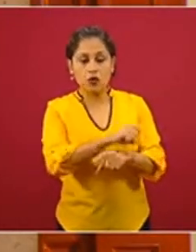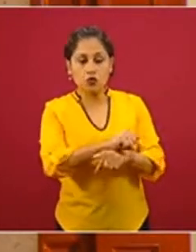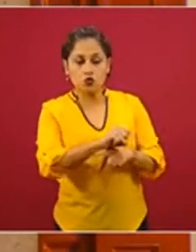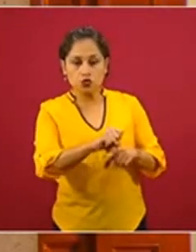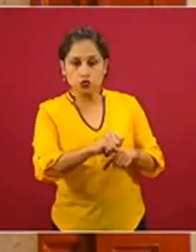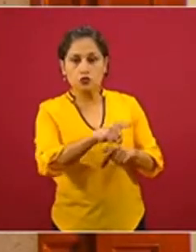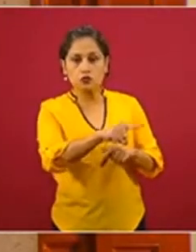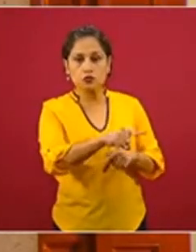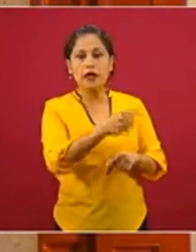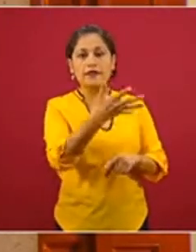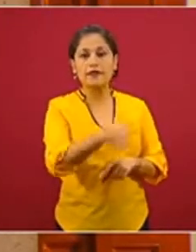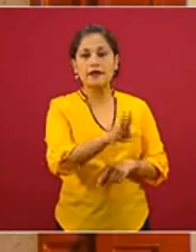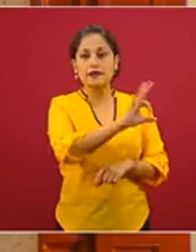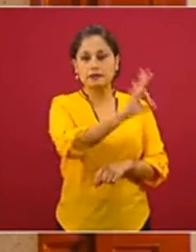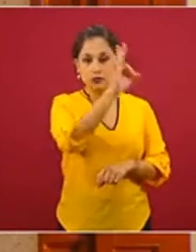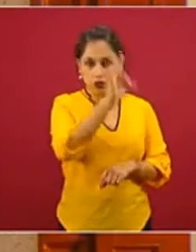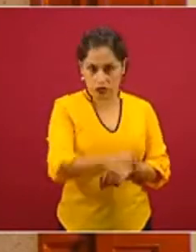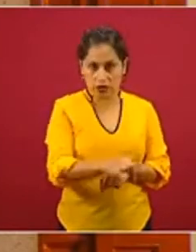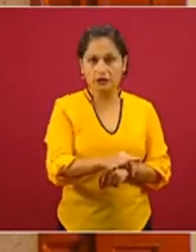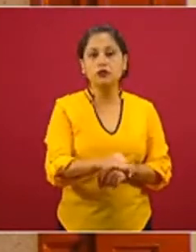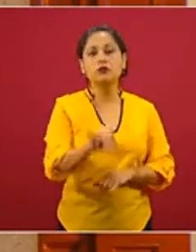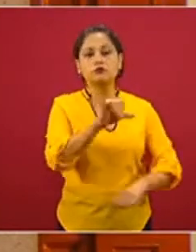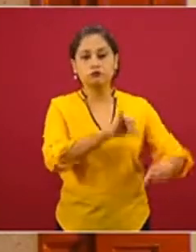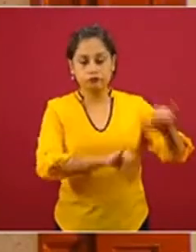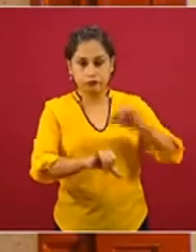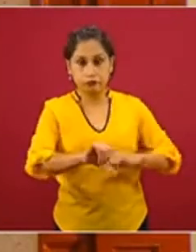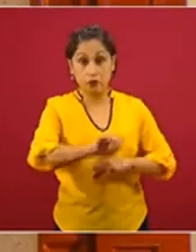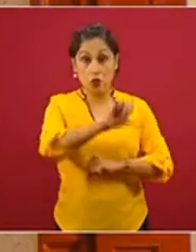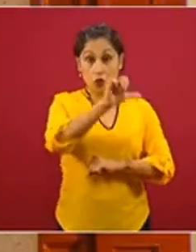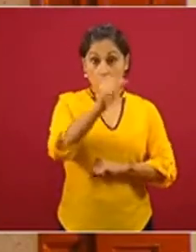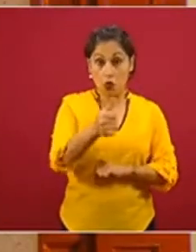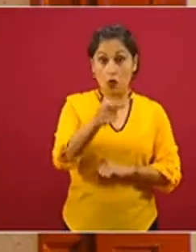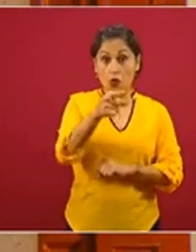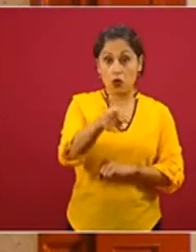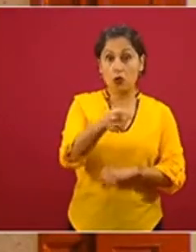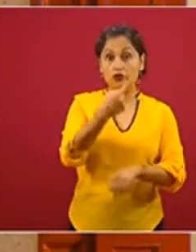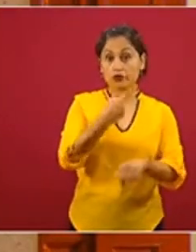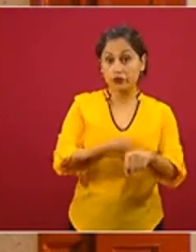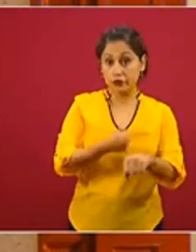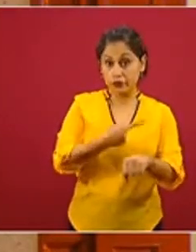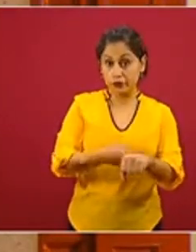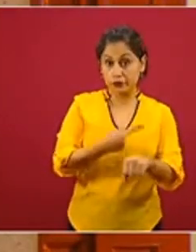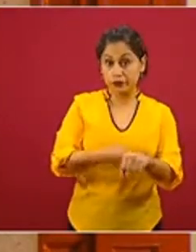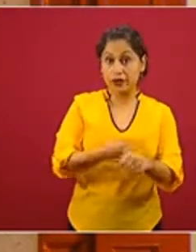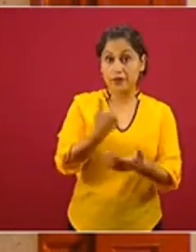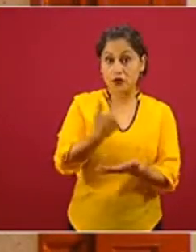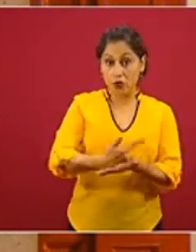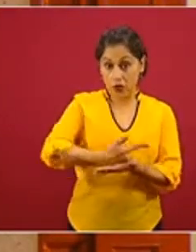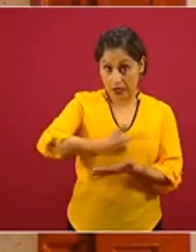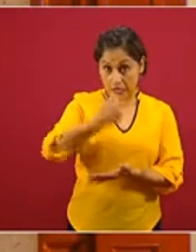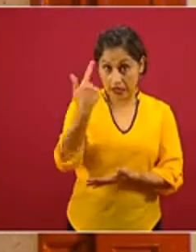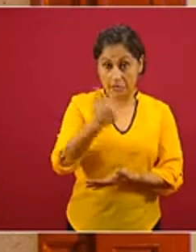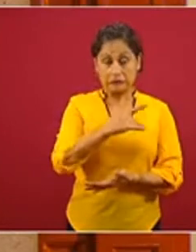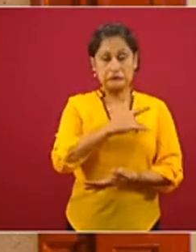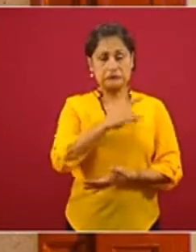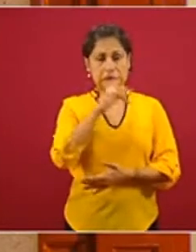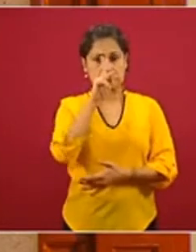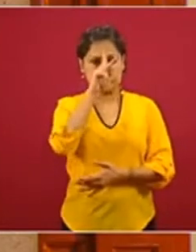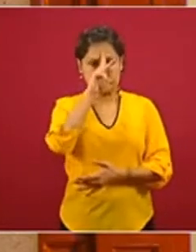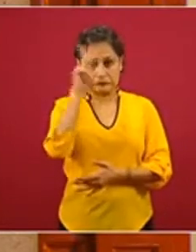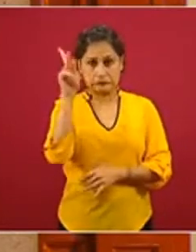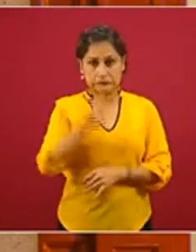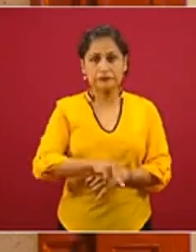y al 100% de aquellos casos sospechosos que presentan sintomatología grave, estamos hablando